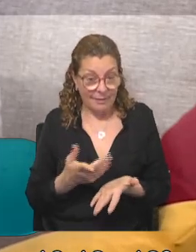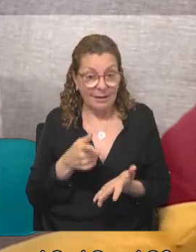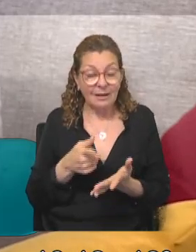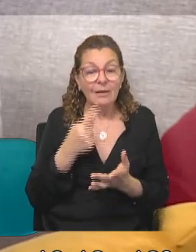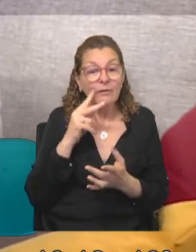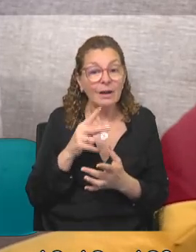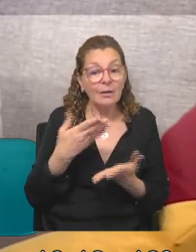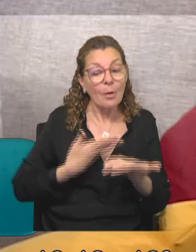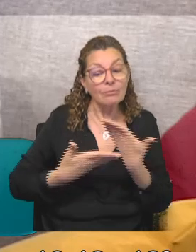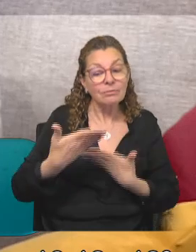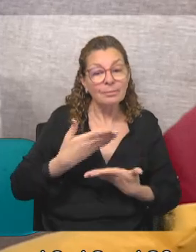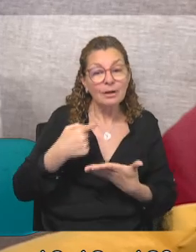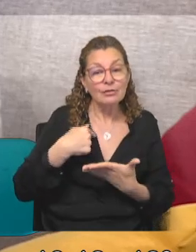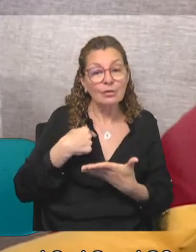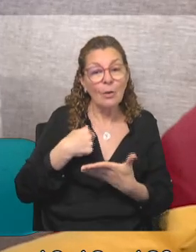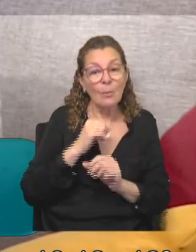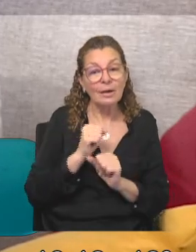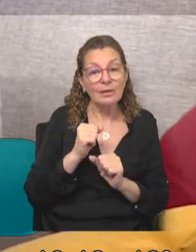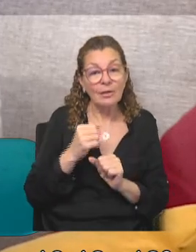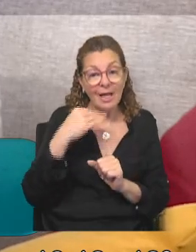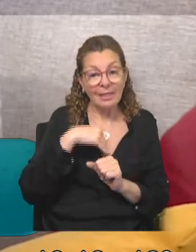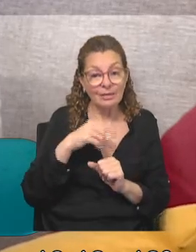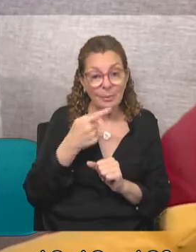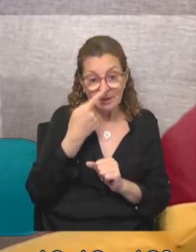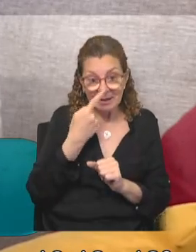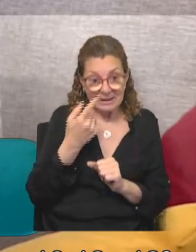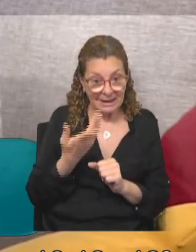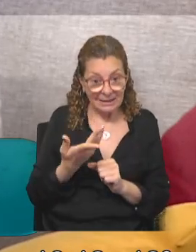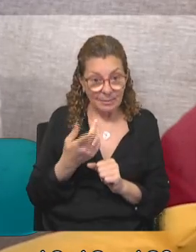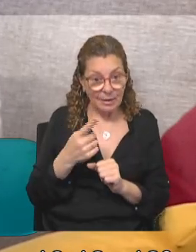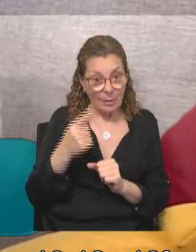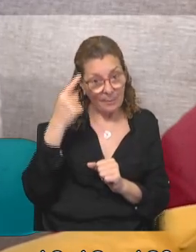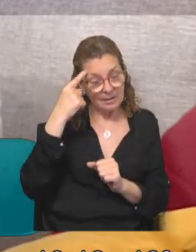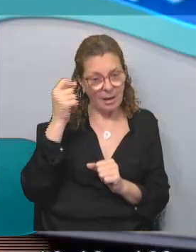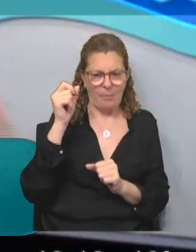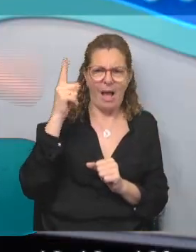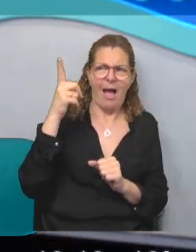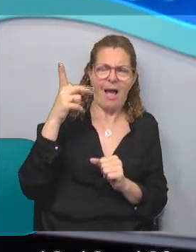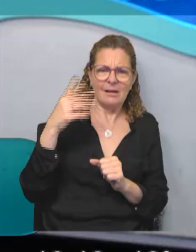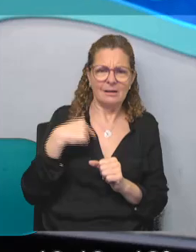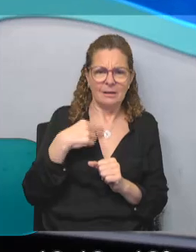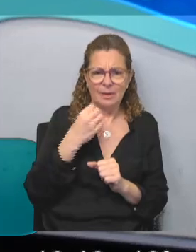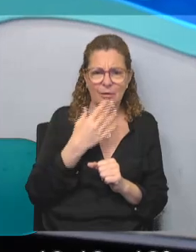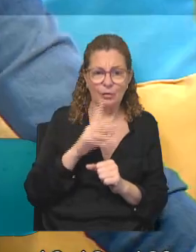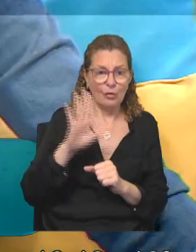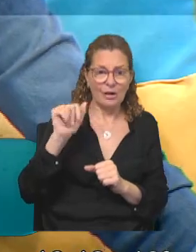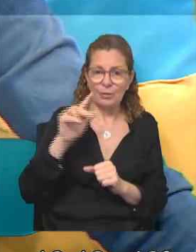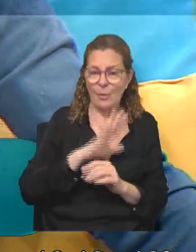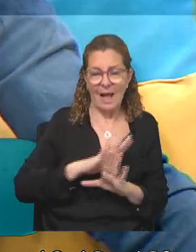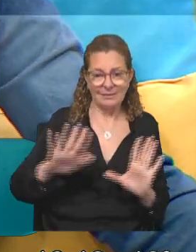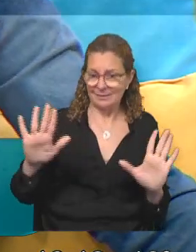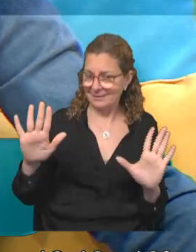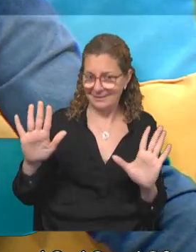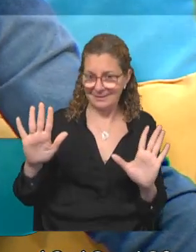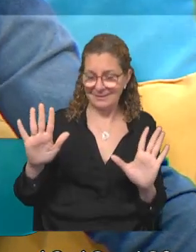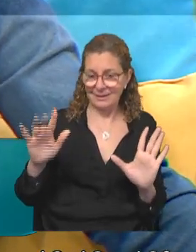ese feedback, ¿cómo yo puedo interiorizarlo para no creérmela? Y sí, para yo no lo saludo más a ninguno. Nos quedan 30 segundos, pero